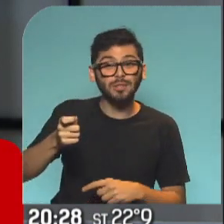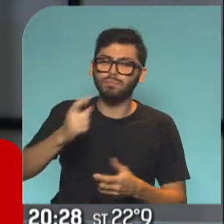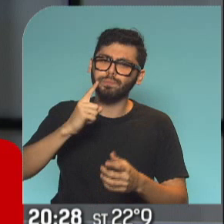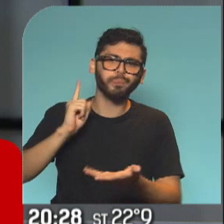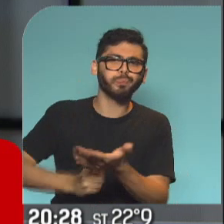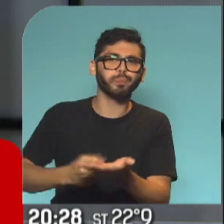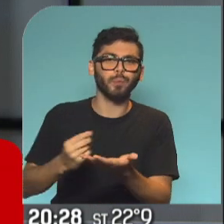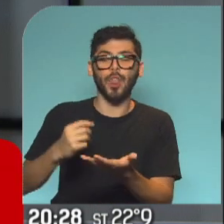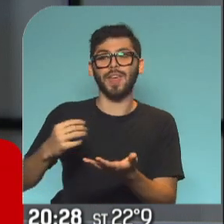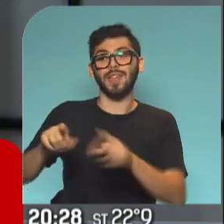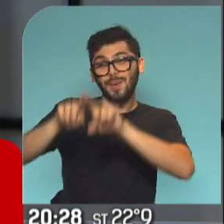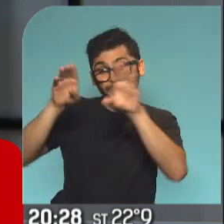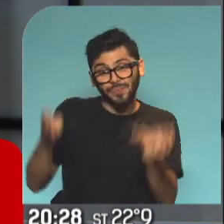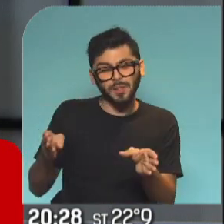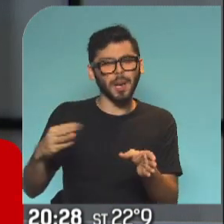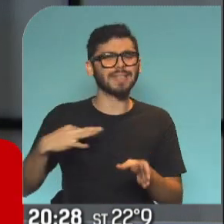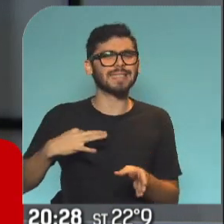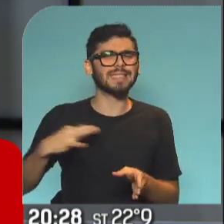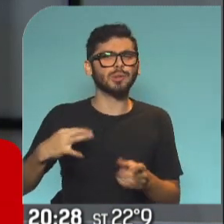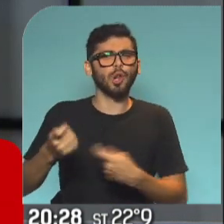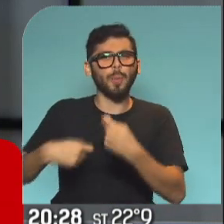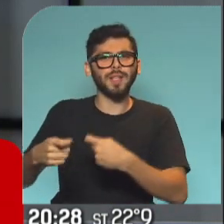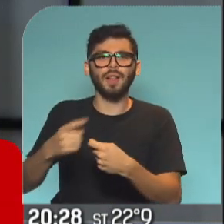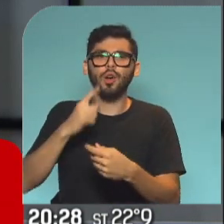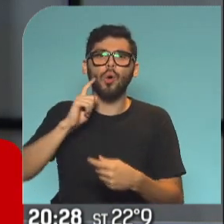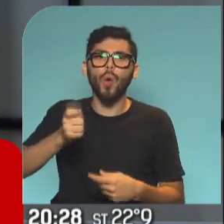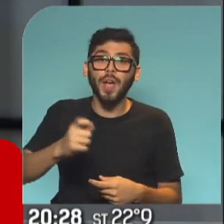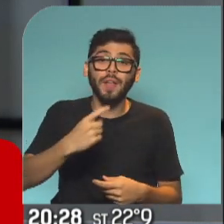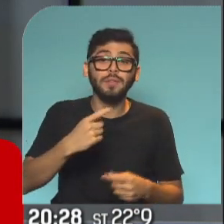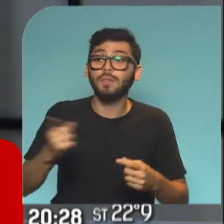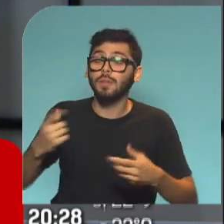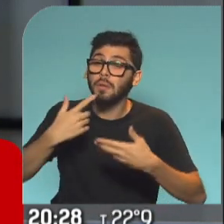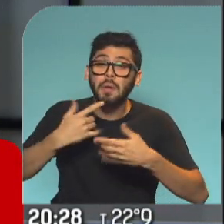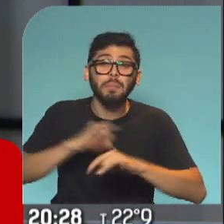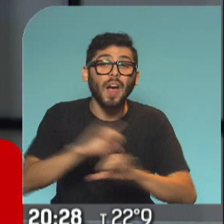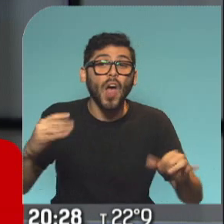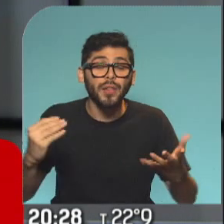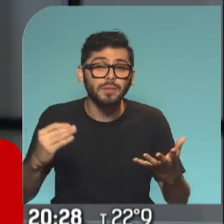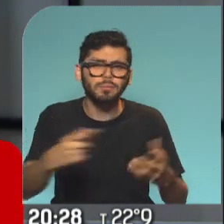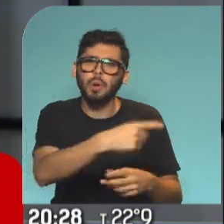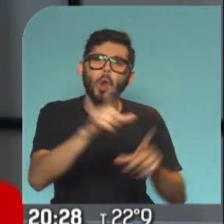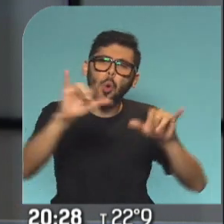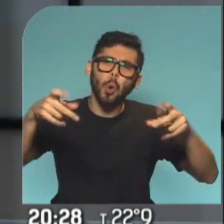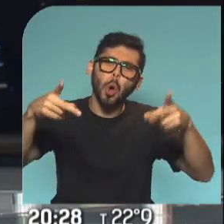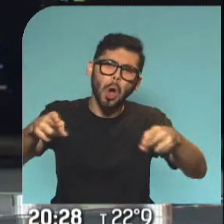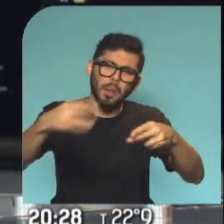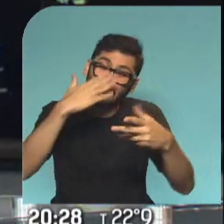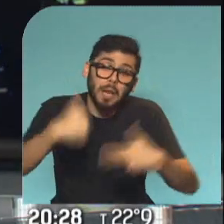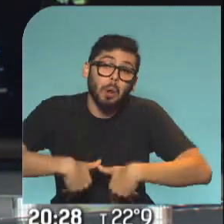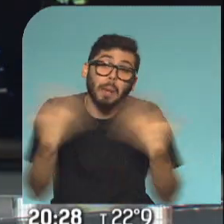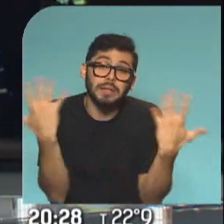y comercial federal que actualmente dice corte en la energía eléctrica que aquí no pasa las pintas a pesimista desgracias a